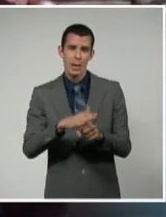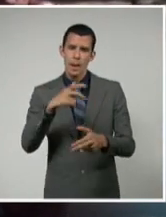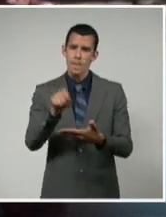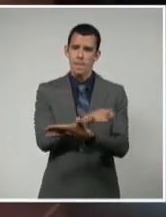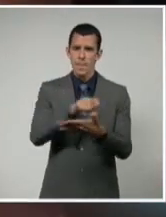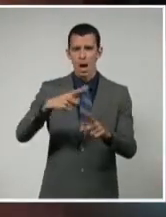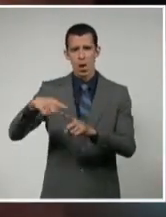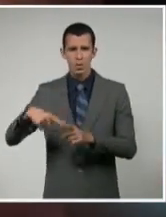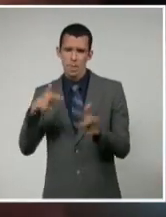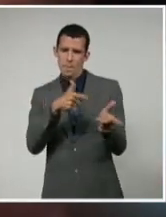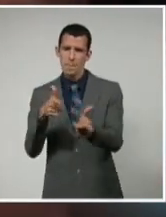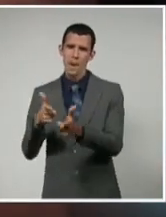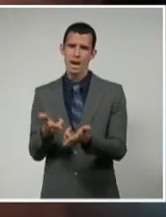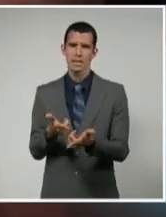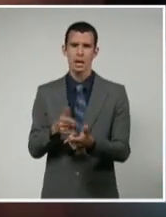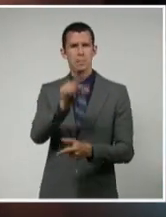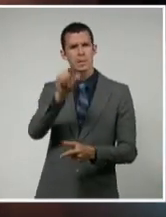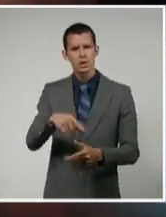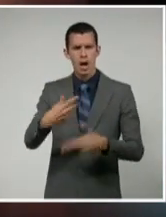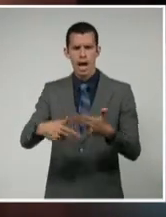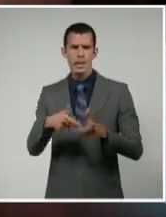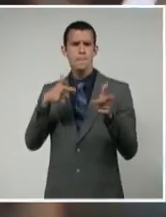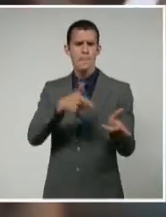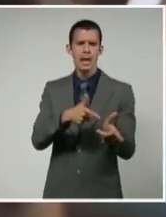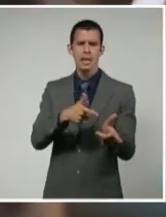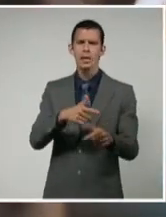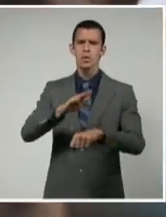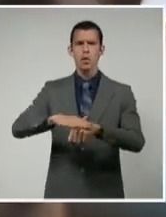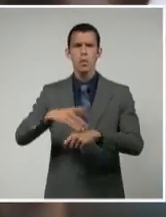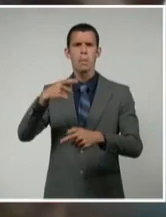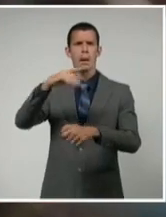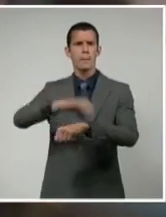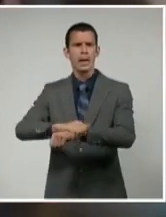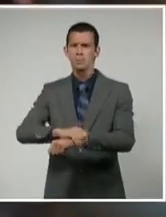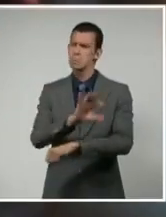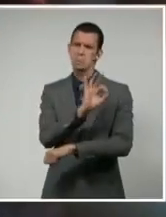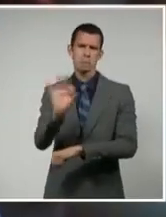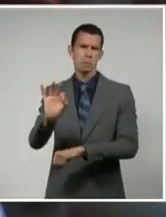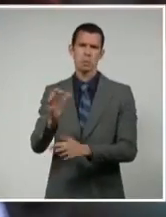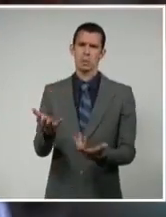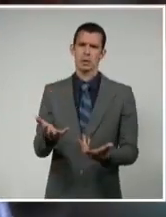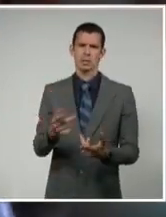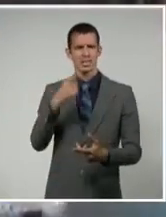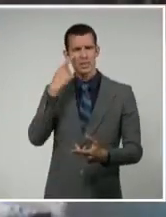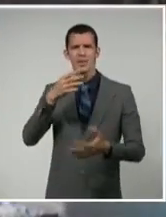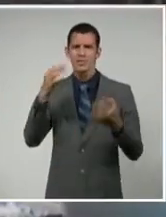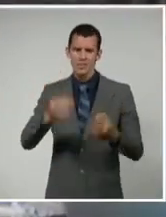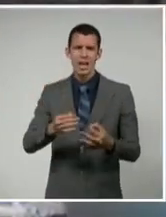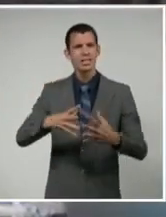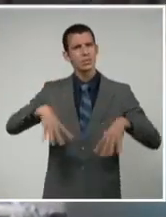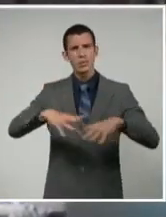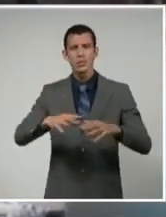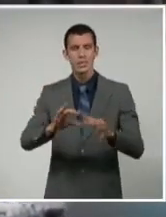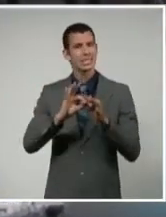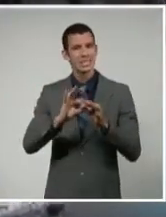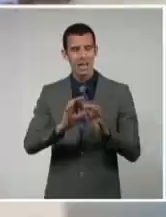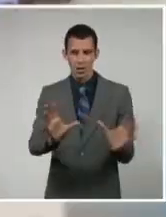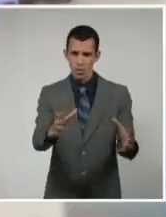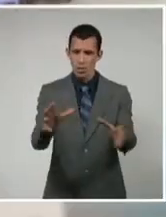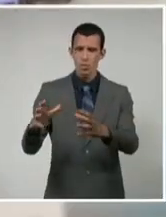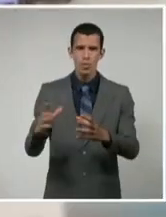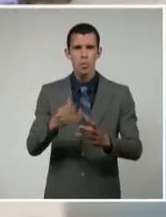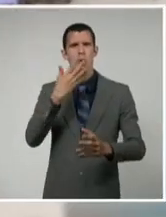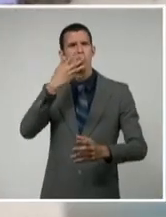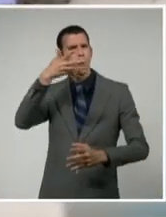los responsables. La institución cubana hace mención a los retrocesos para los pueblos originarios en países como Bolivia, donde